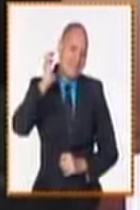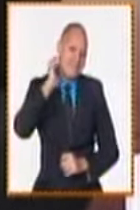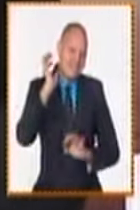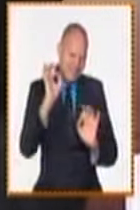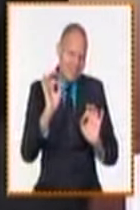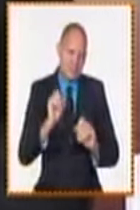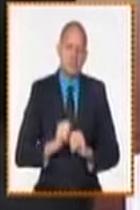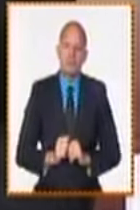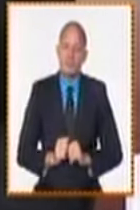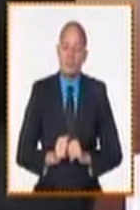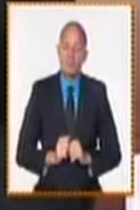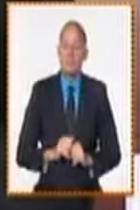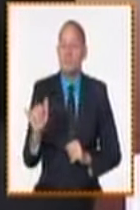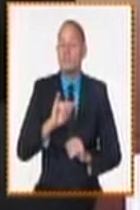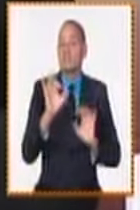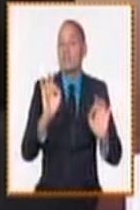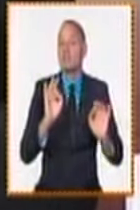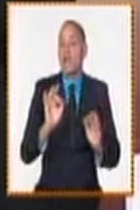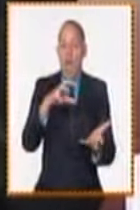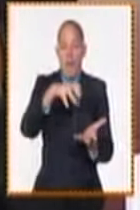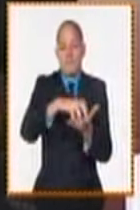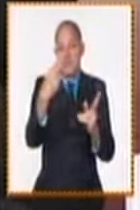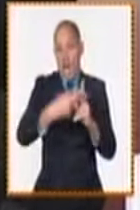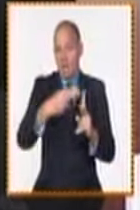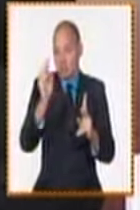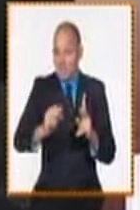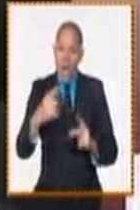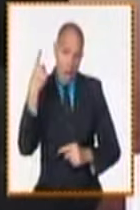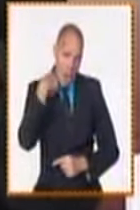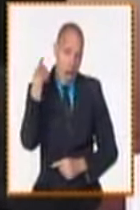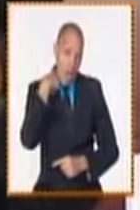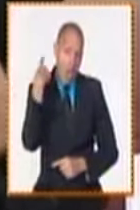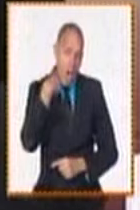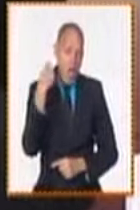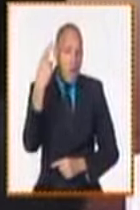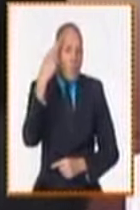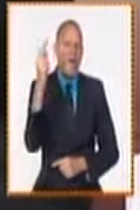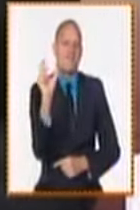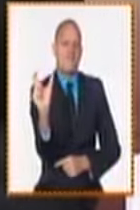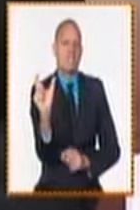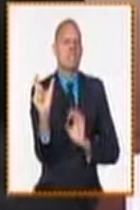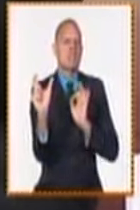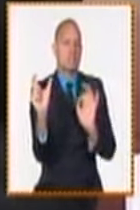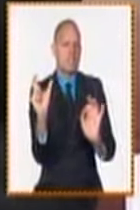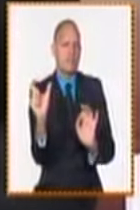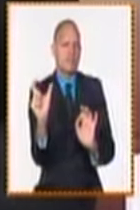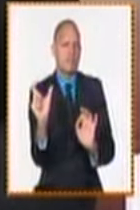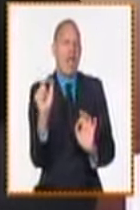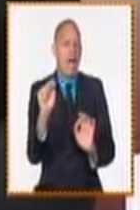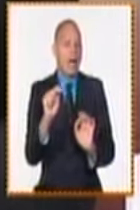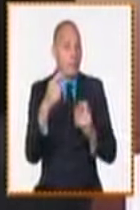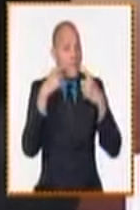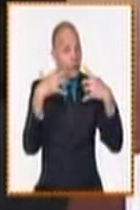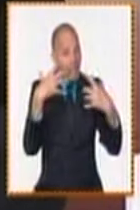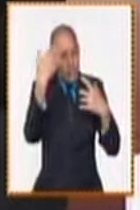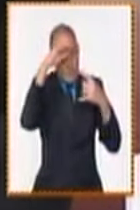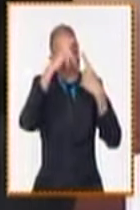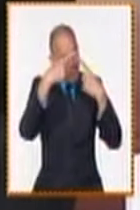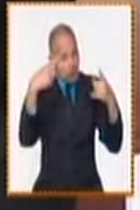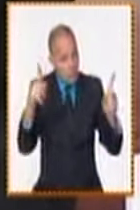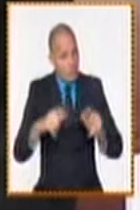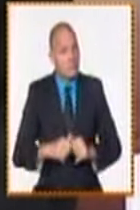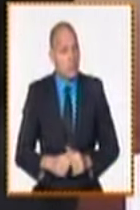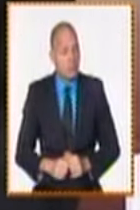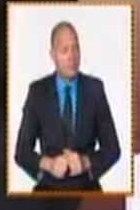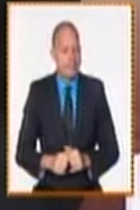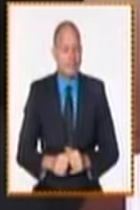bayameses en particular, por la celebración de la cultura y la historia de este lugar y de toda Cuba. Como decíamos al principio,